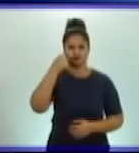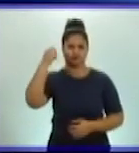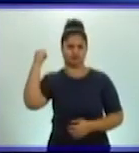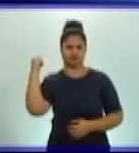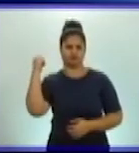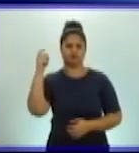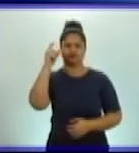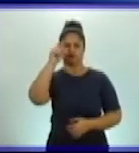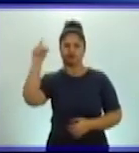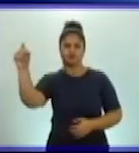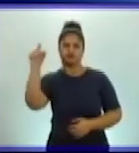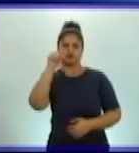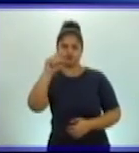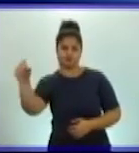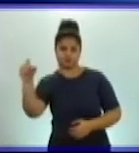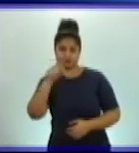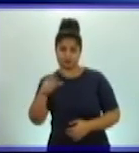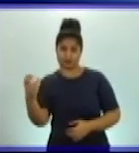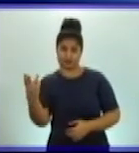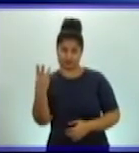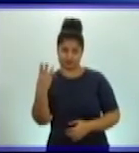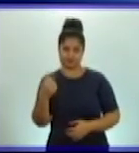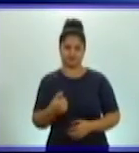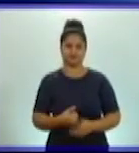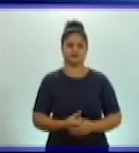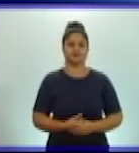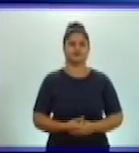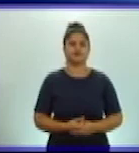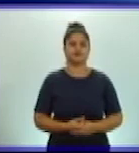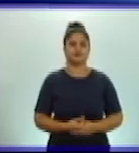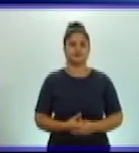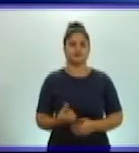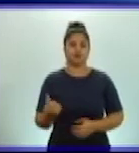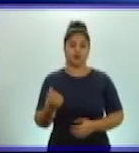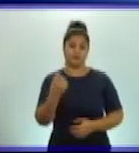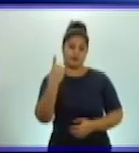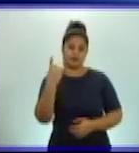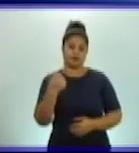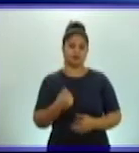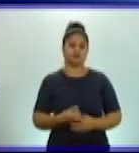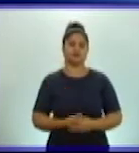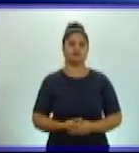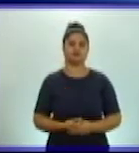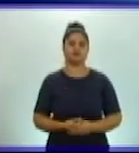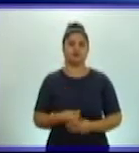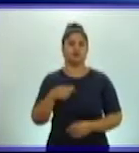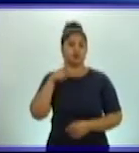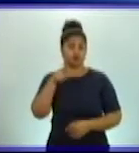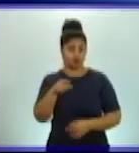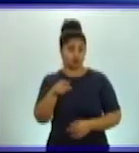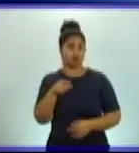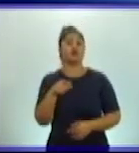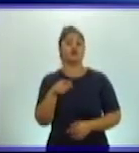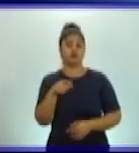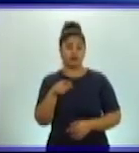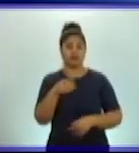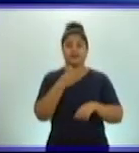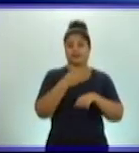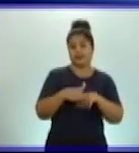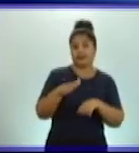ser que los ayuden. Y dice, ya que tarde o temprano tendrás que pensar, piensa en